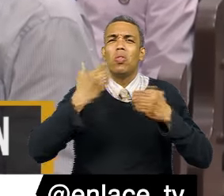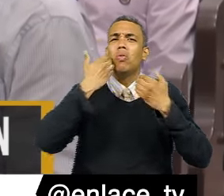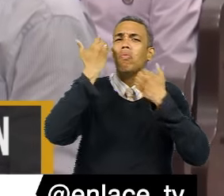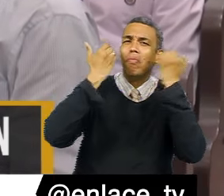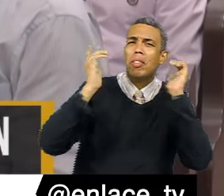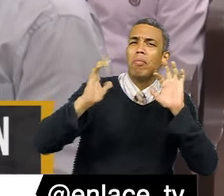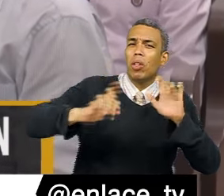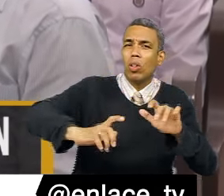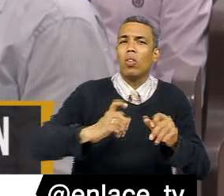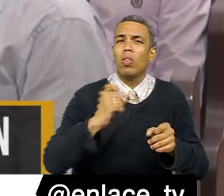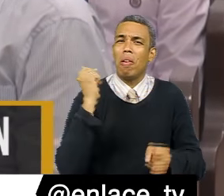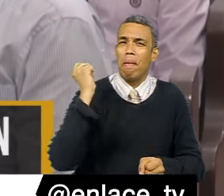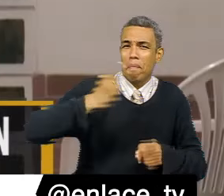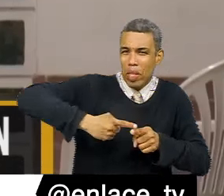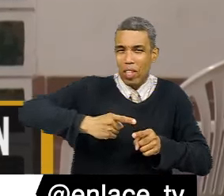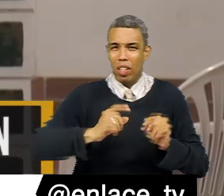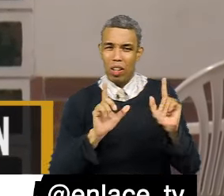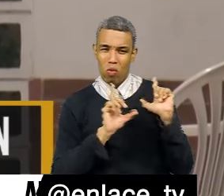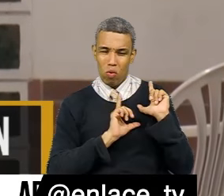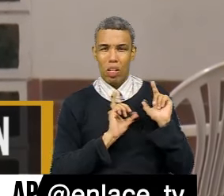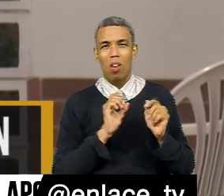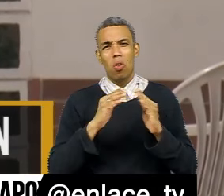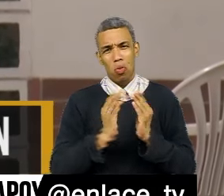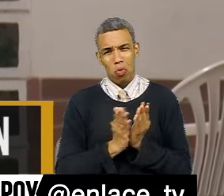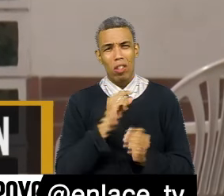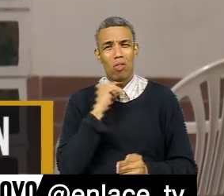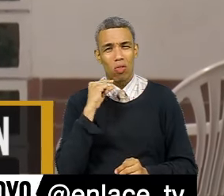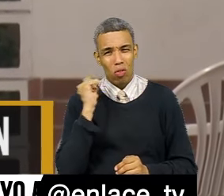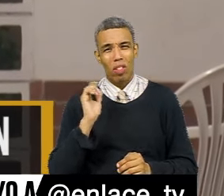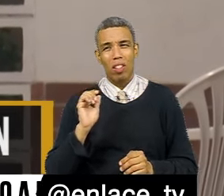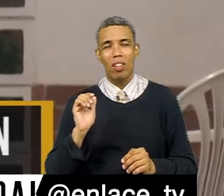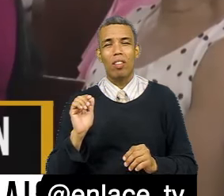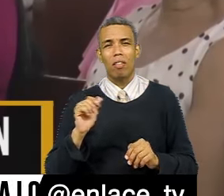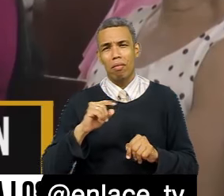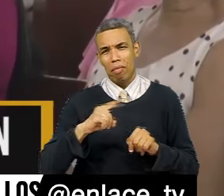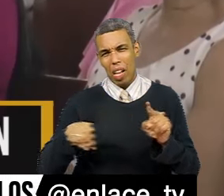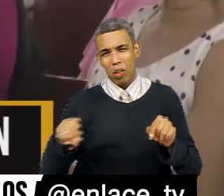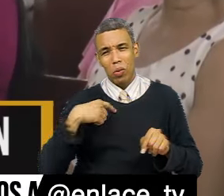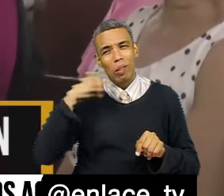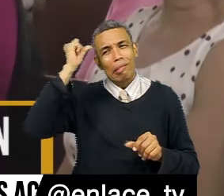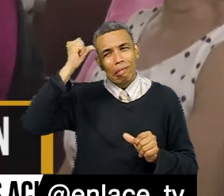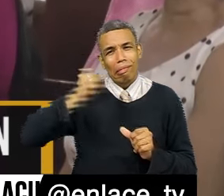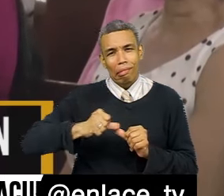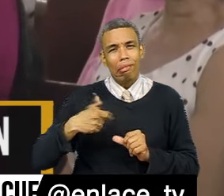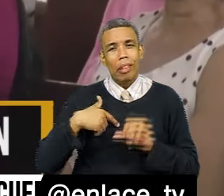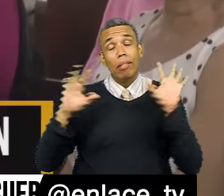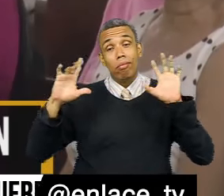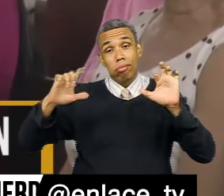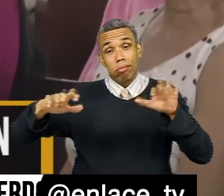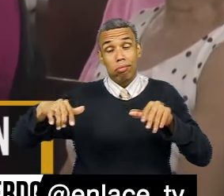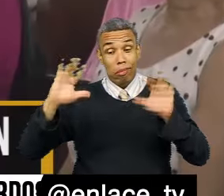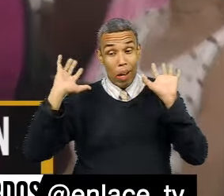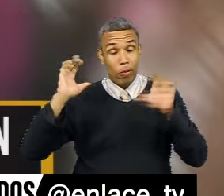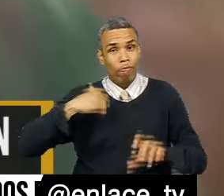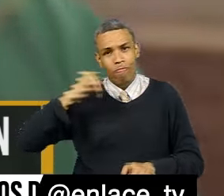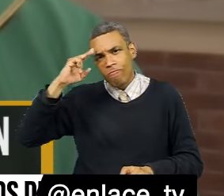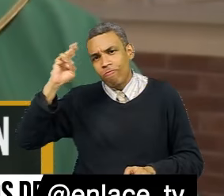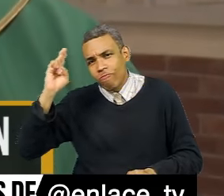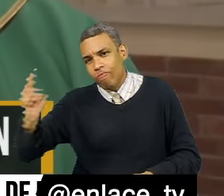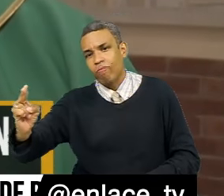del sacerdote fallecido, quien fue uno de los líderes del Colegio Seminario San Pedro Claver, participaron del homenaje póstumo. Un balance